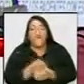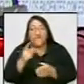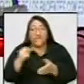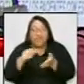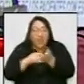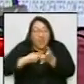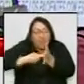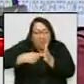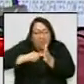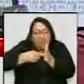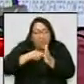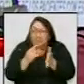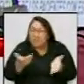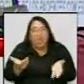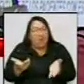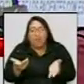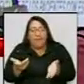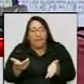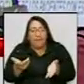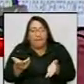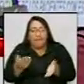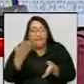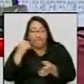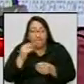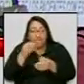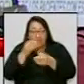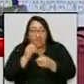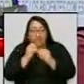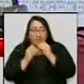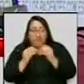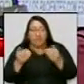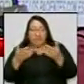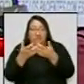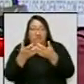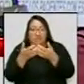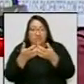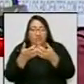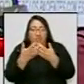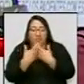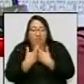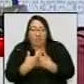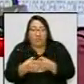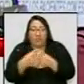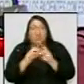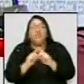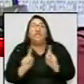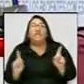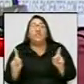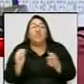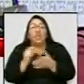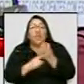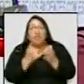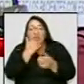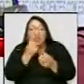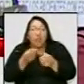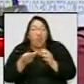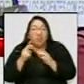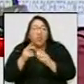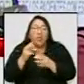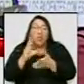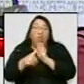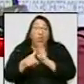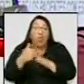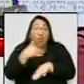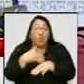tornillos monoaxiales de abertura. La corrección subóptima que ofrece y el tiempo quirúrgico prolongado que ocasiona aumento de sangrado